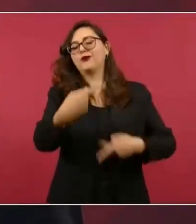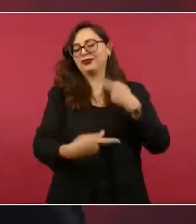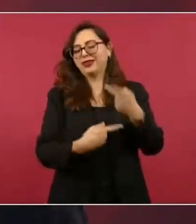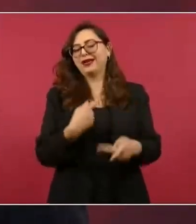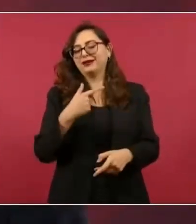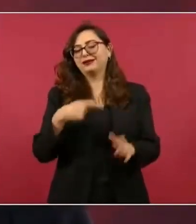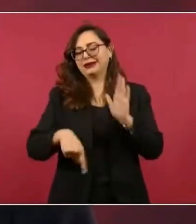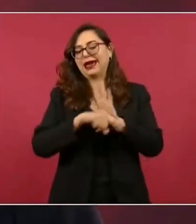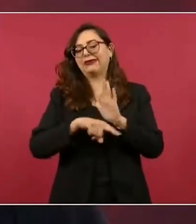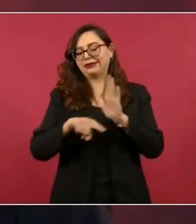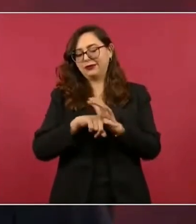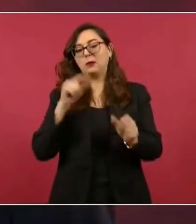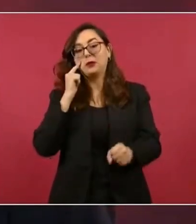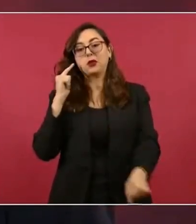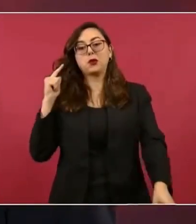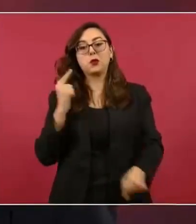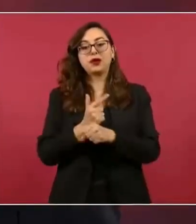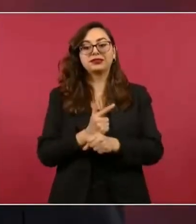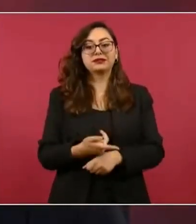Y no se dice nada